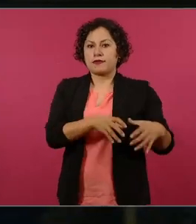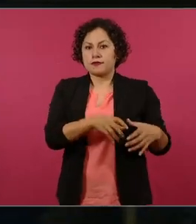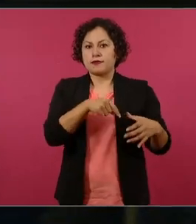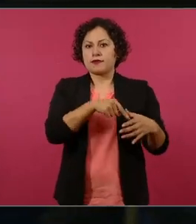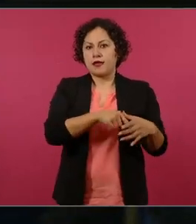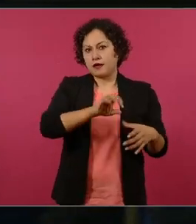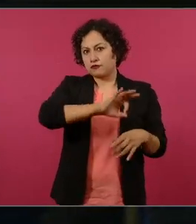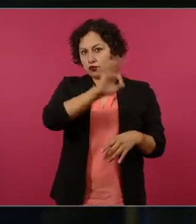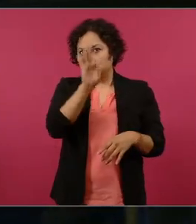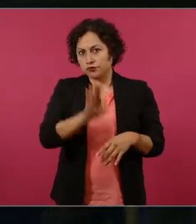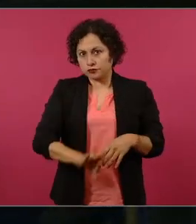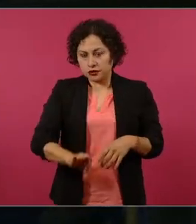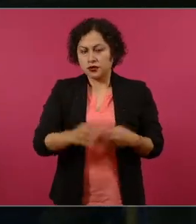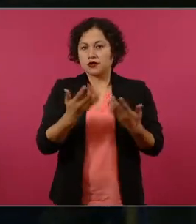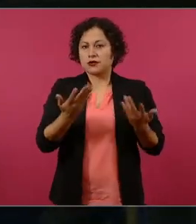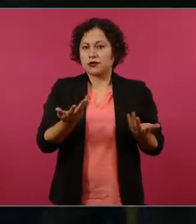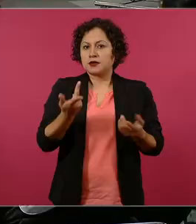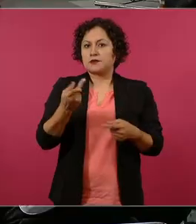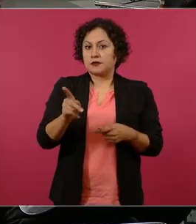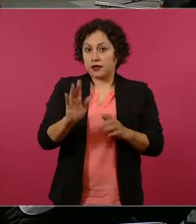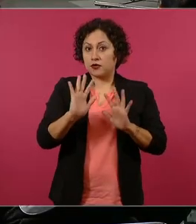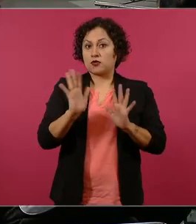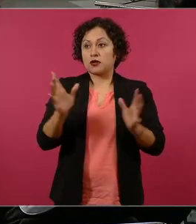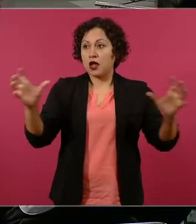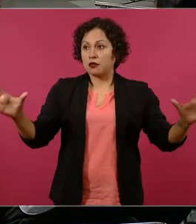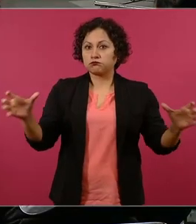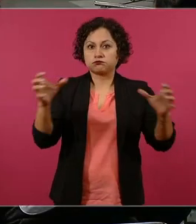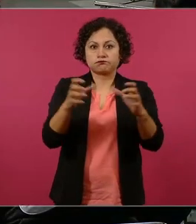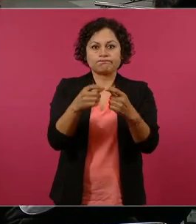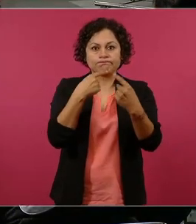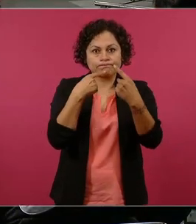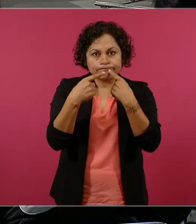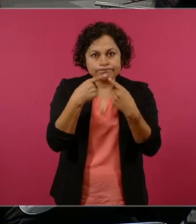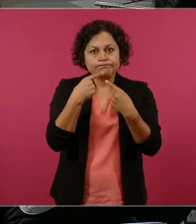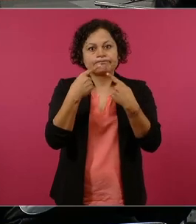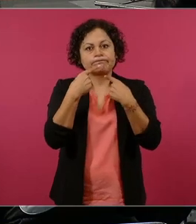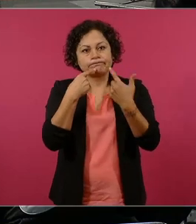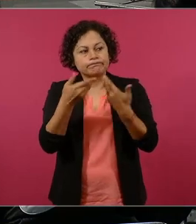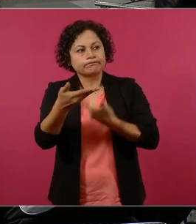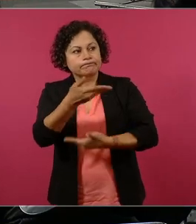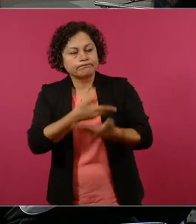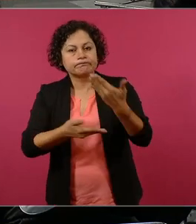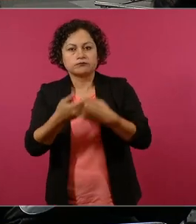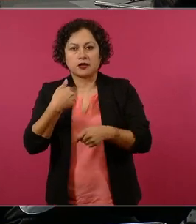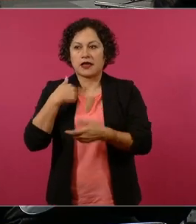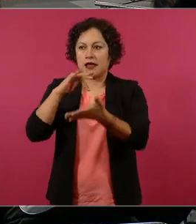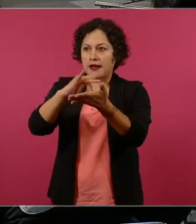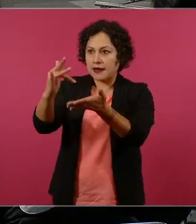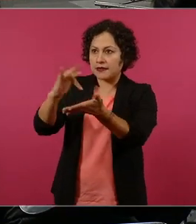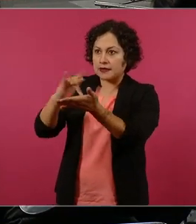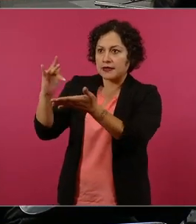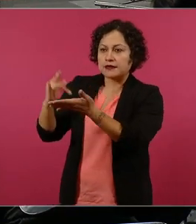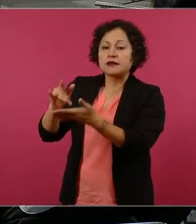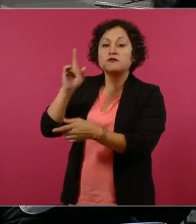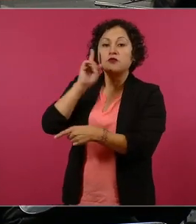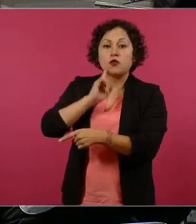descuentos ya están en las pláticas Yo le agradezco a la gobernadora Marina al Pilar le agradezco a Alfredo Álvarez pero aquí hay un tema no